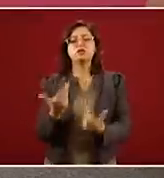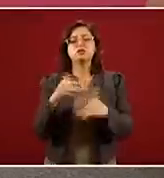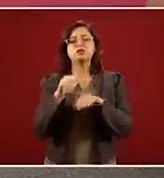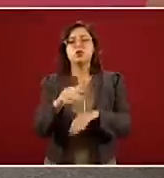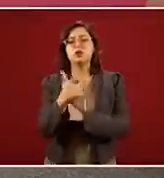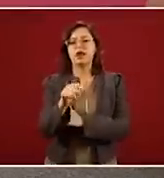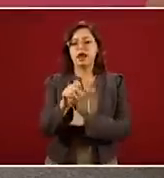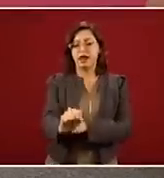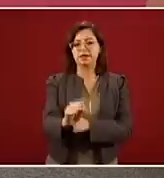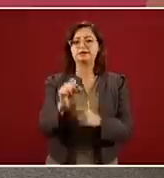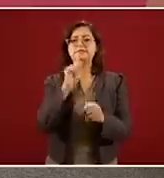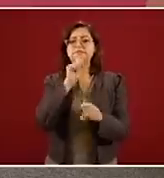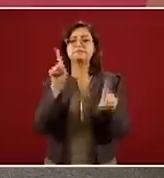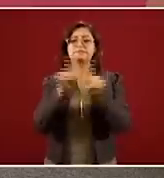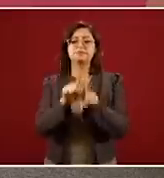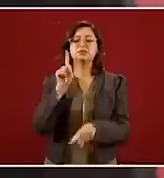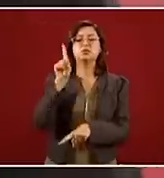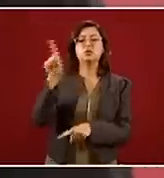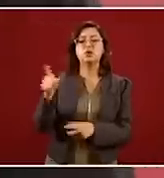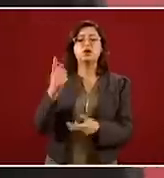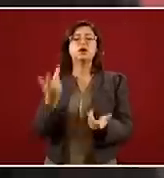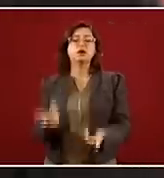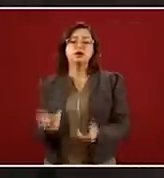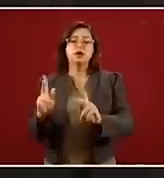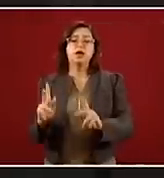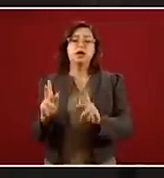el vandalismo en plataformas